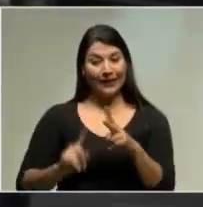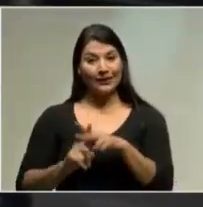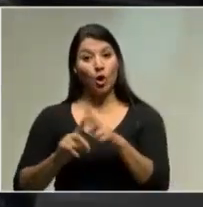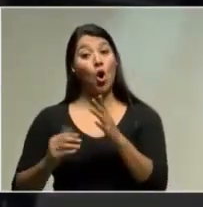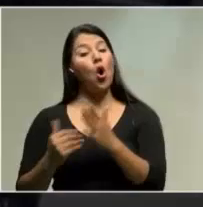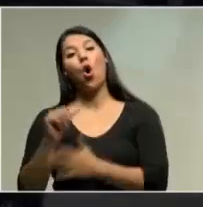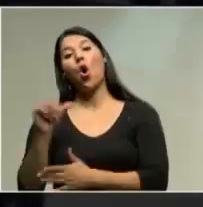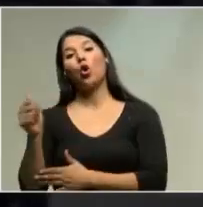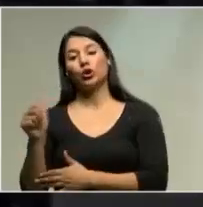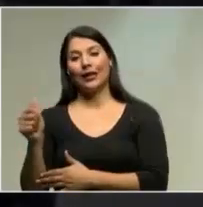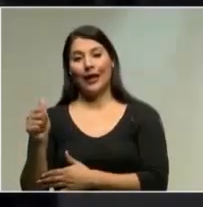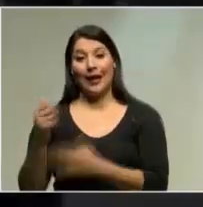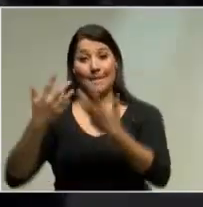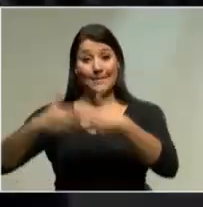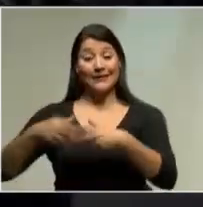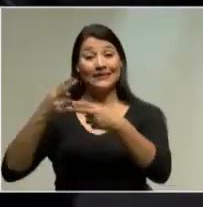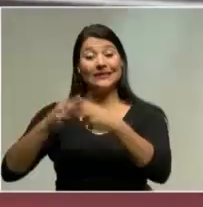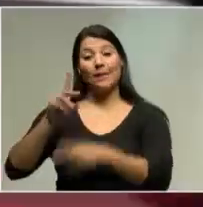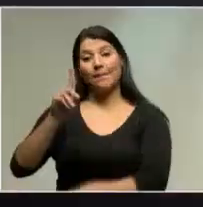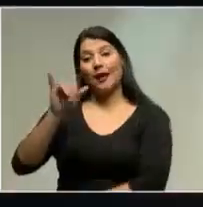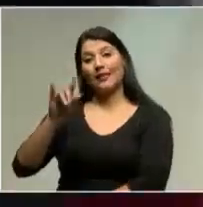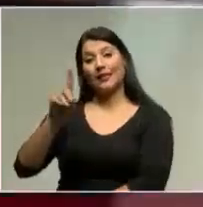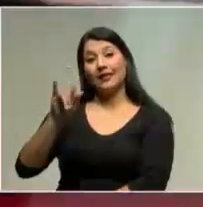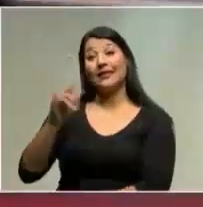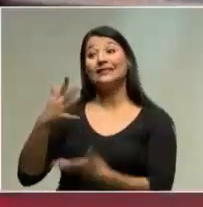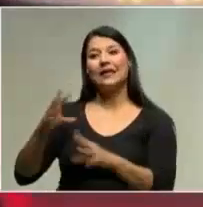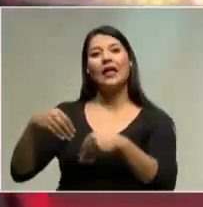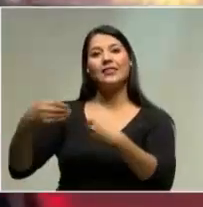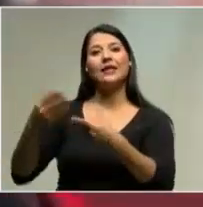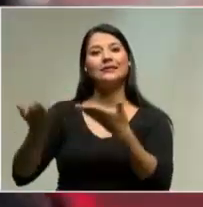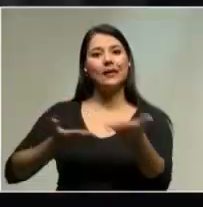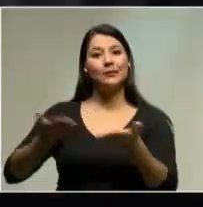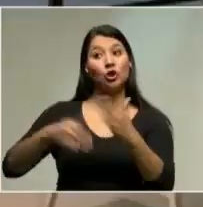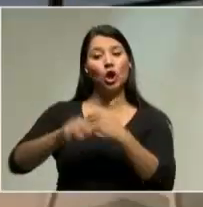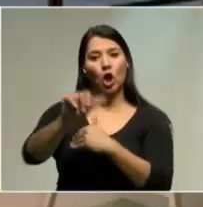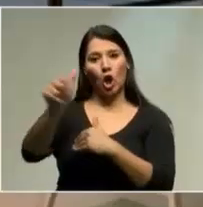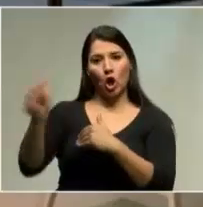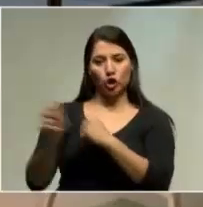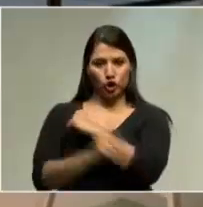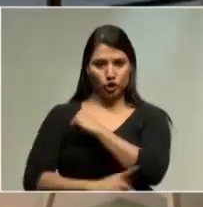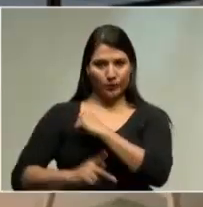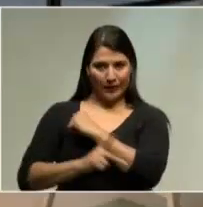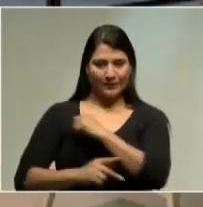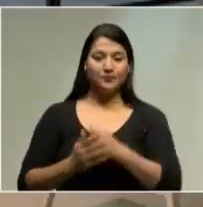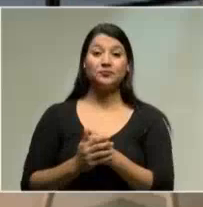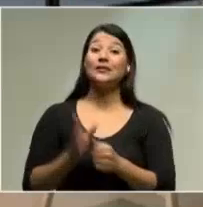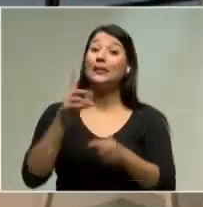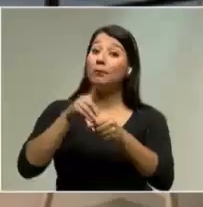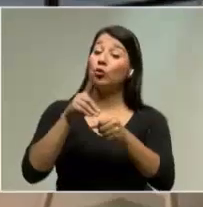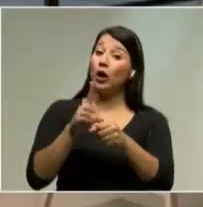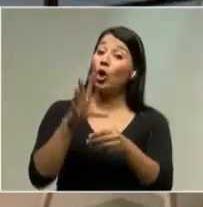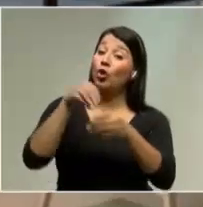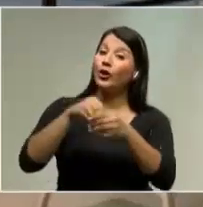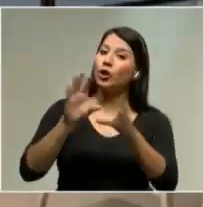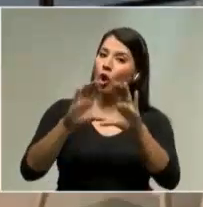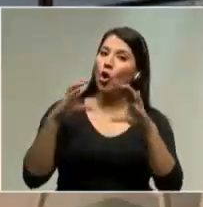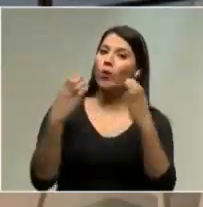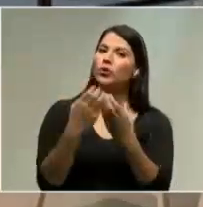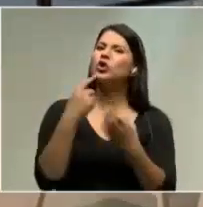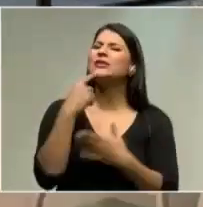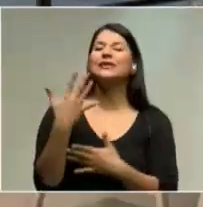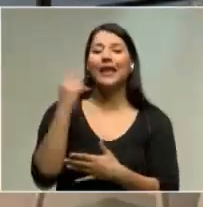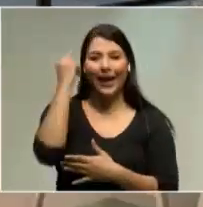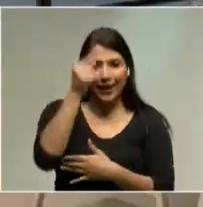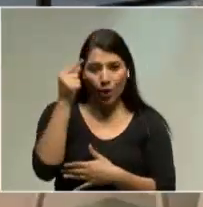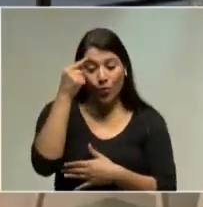empresa, la compañía Didi, que ya brinda servicio en otros países. Los diputados de la comisión advierten que el Poder Ejecutivo debe